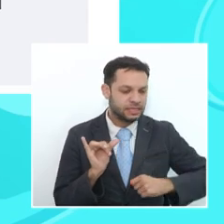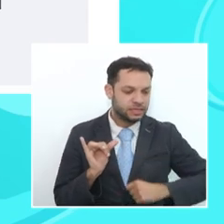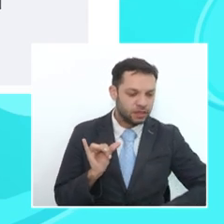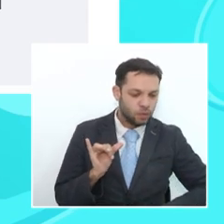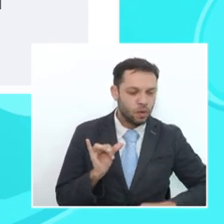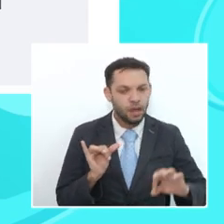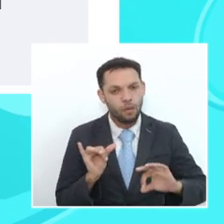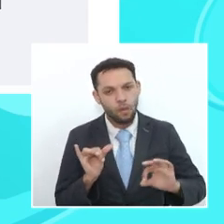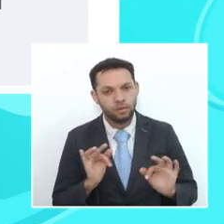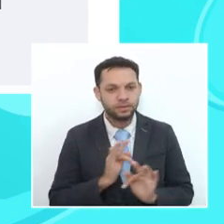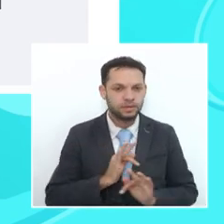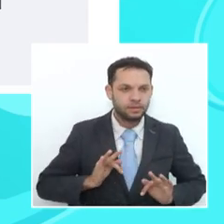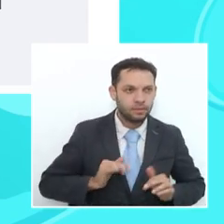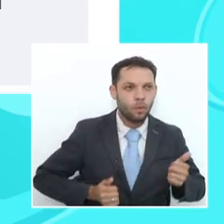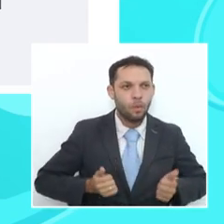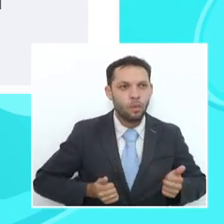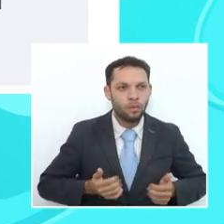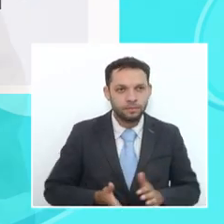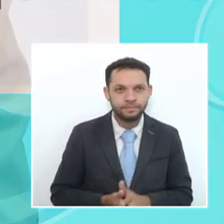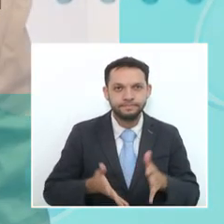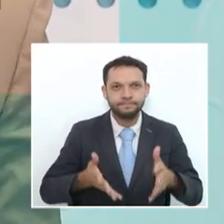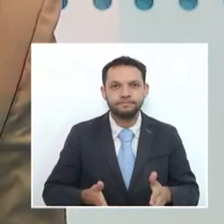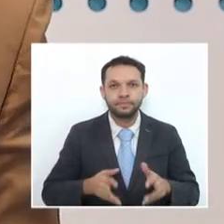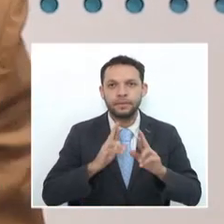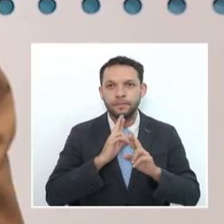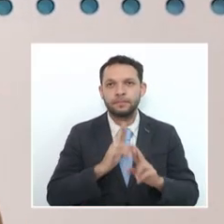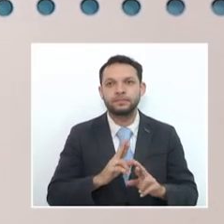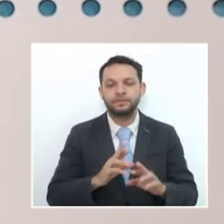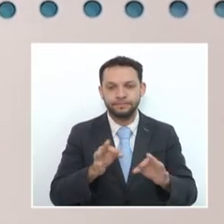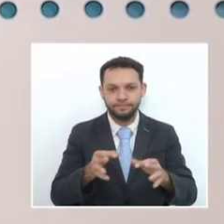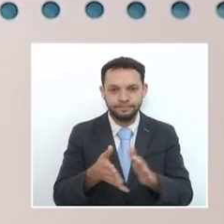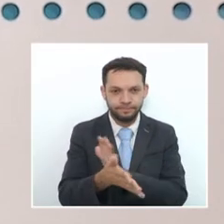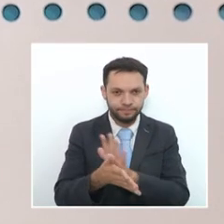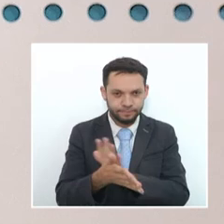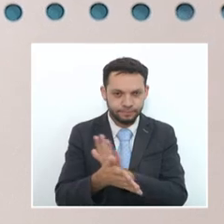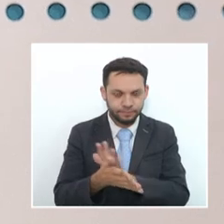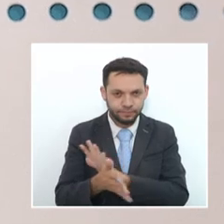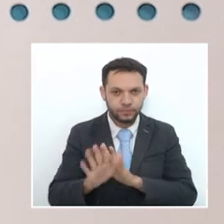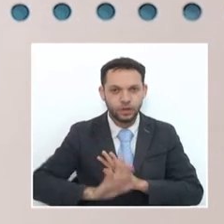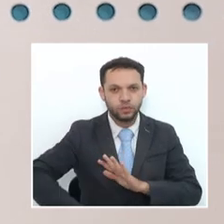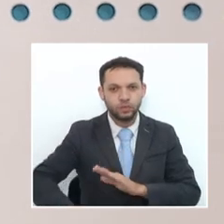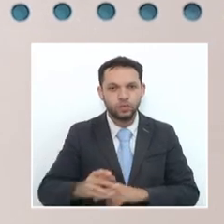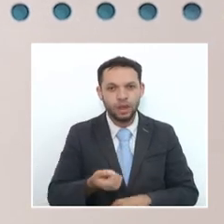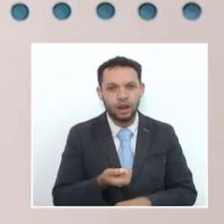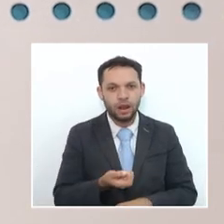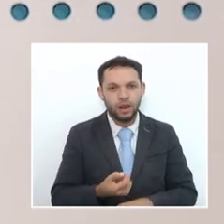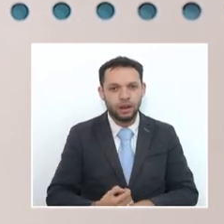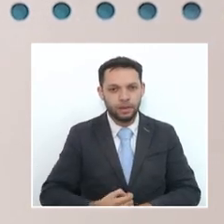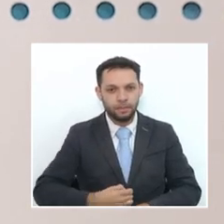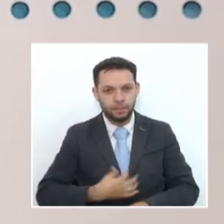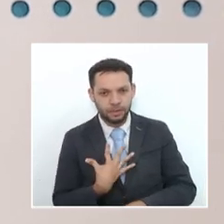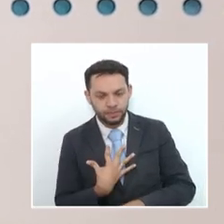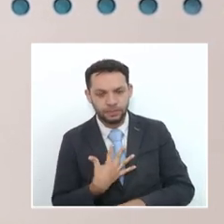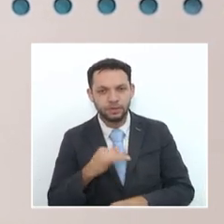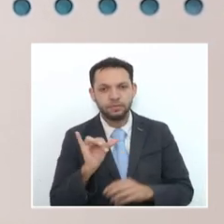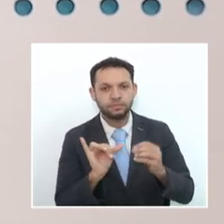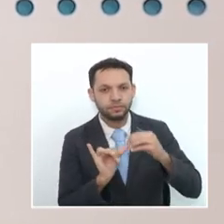tratamiento? Qué buena pregunta. El virus del papiloma humano es una enfermedad